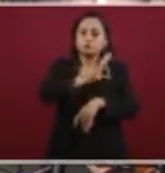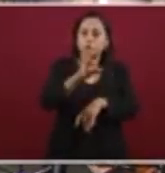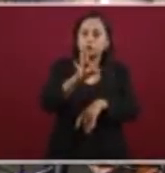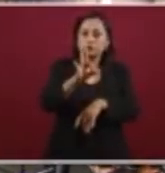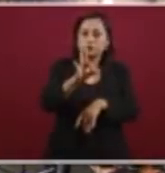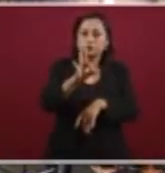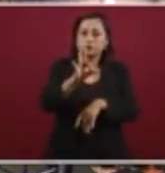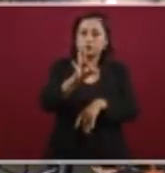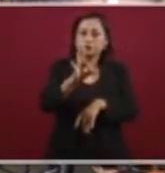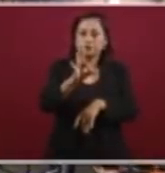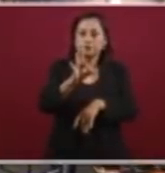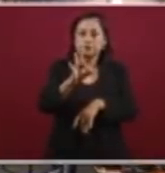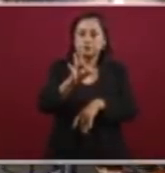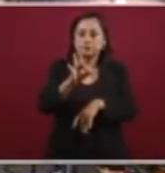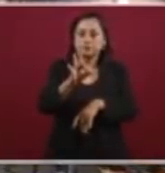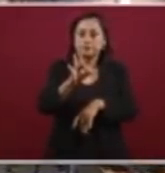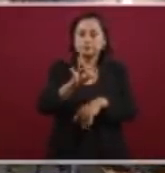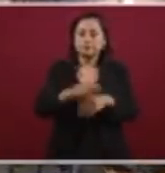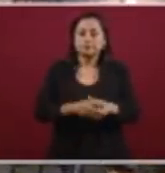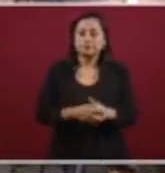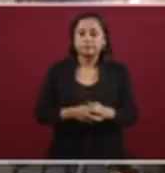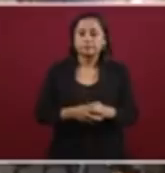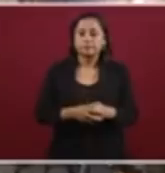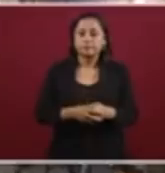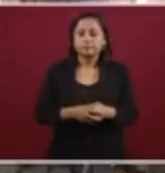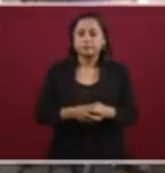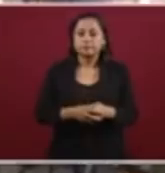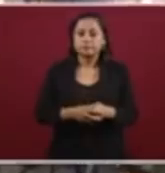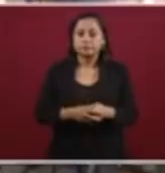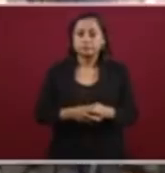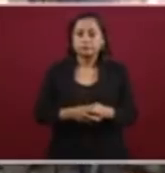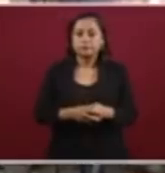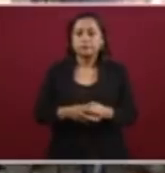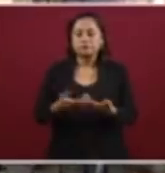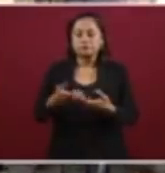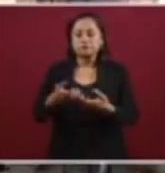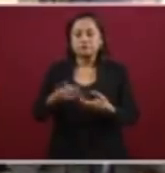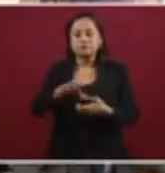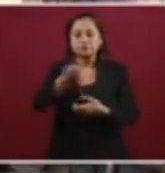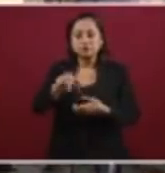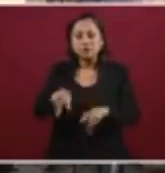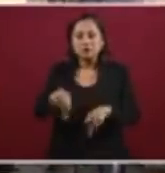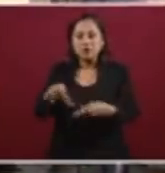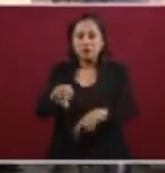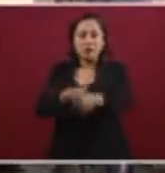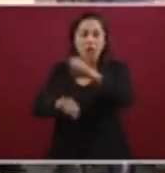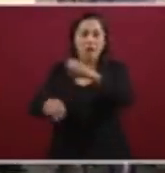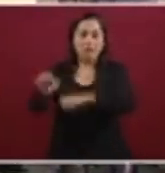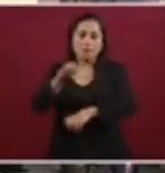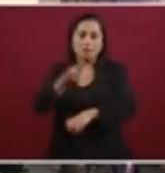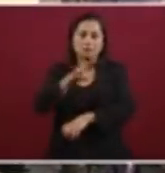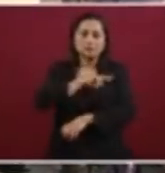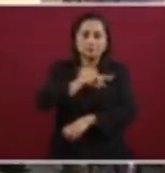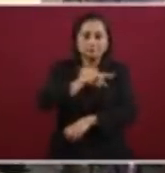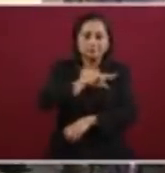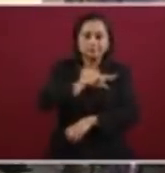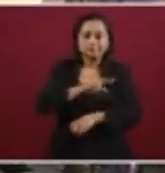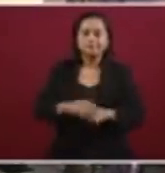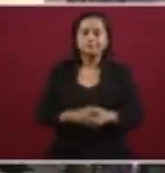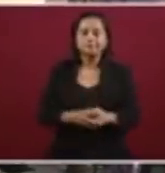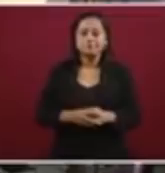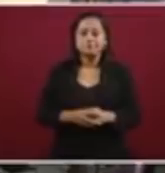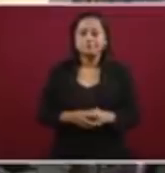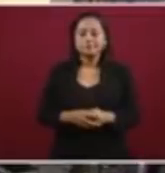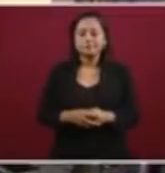la industria privada las empresas privadas si si